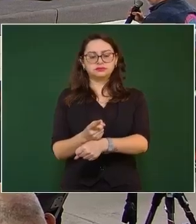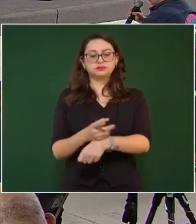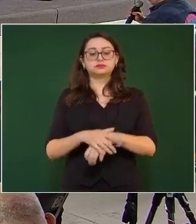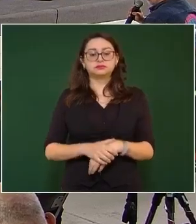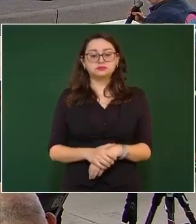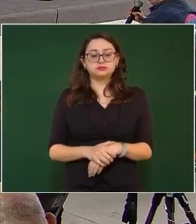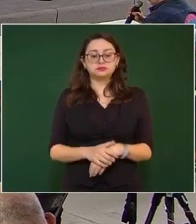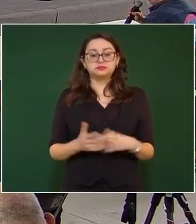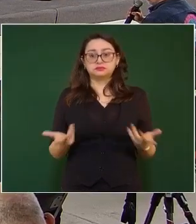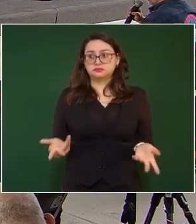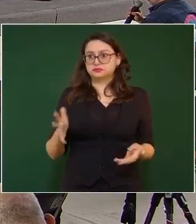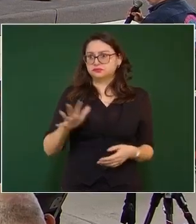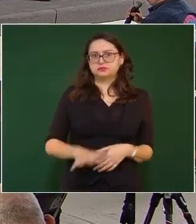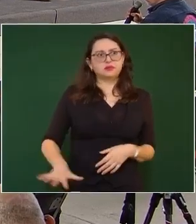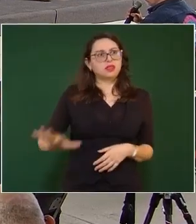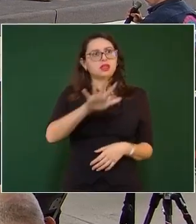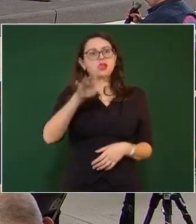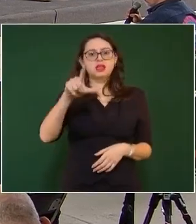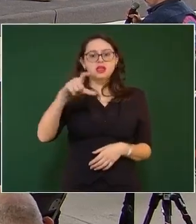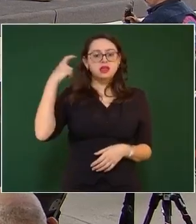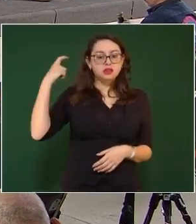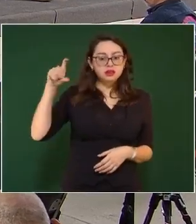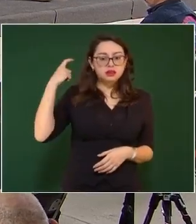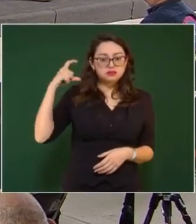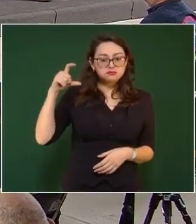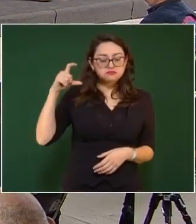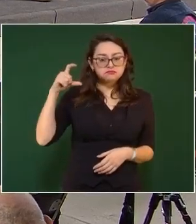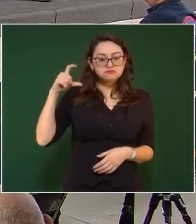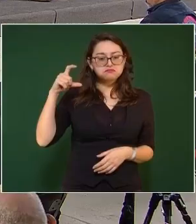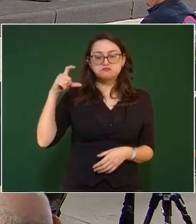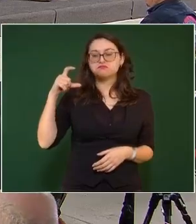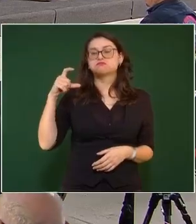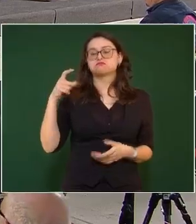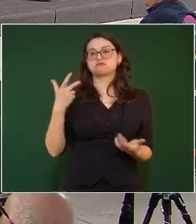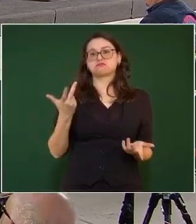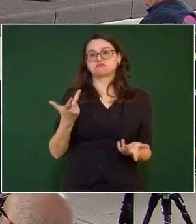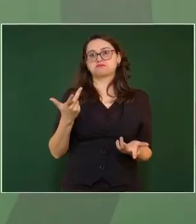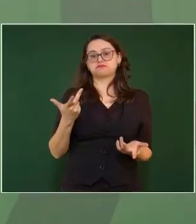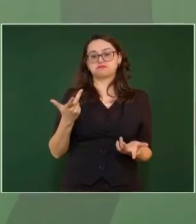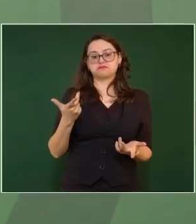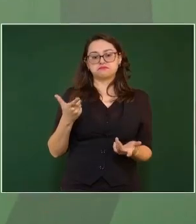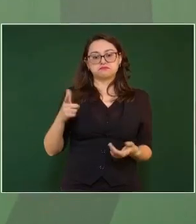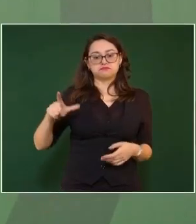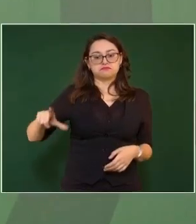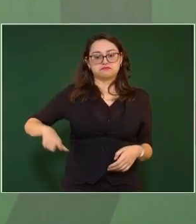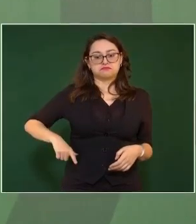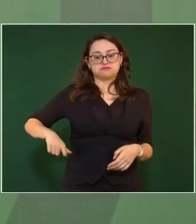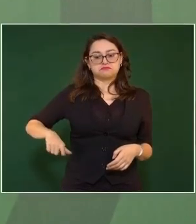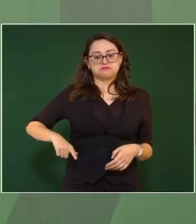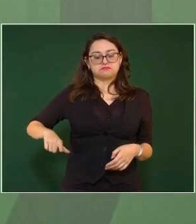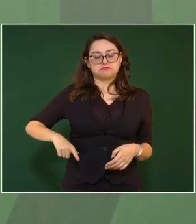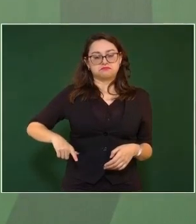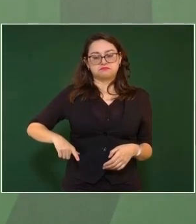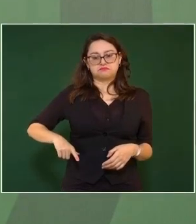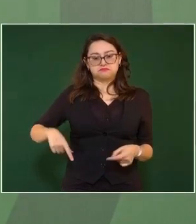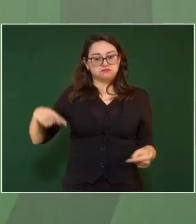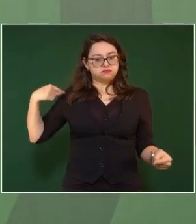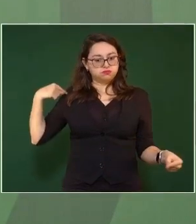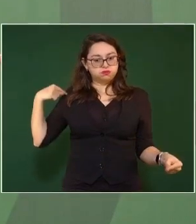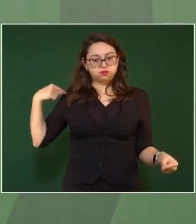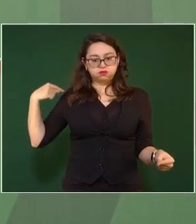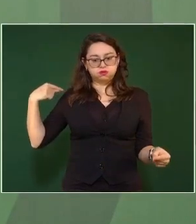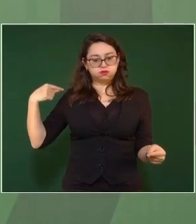y en general Querétaro es uno de los gobiernos con